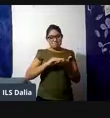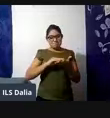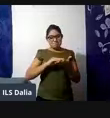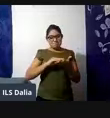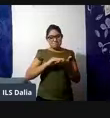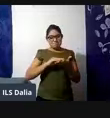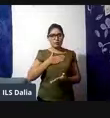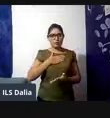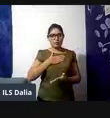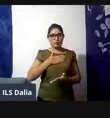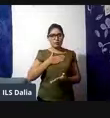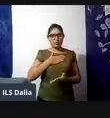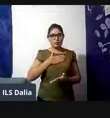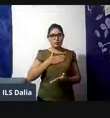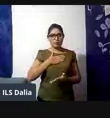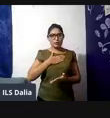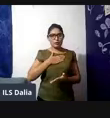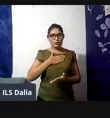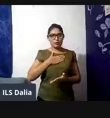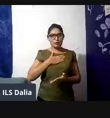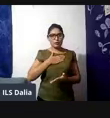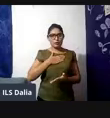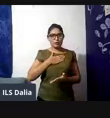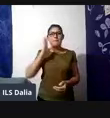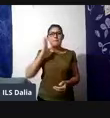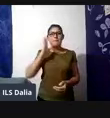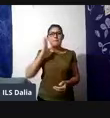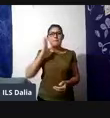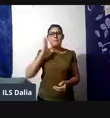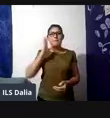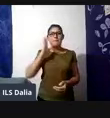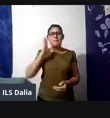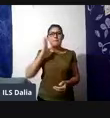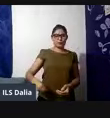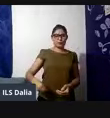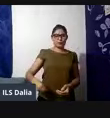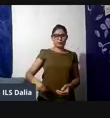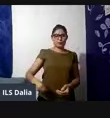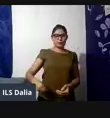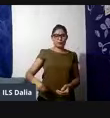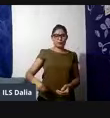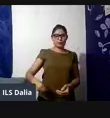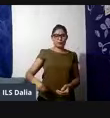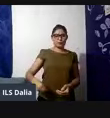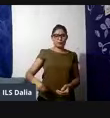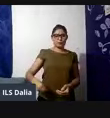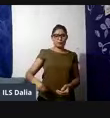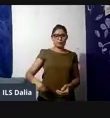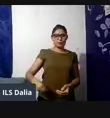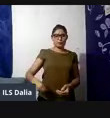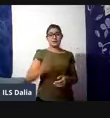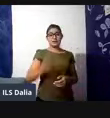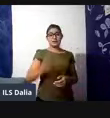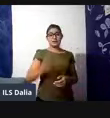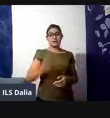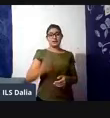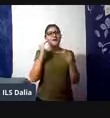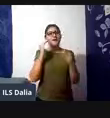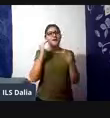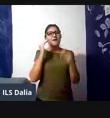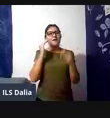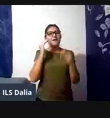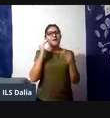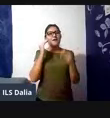sea, el tema con las redes sociales es que son olas, o sea, hoy eres la tendencia. De hecho, yo en septiembre, el 6 de septiembre de 2019,